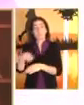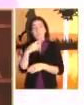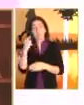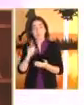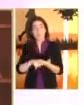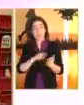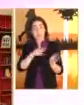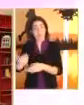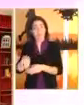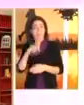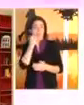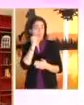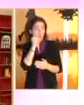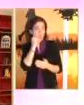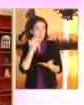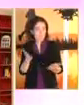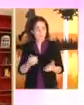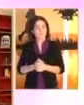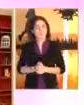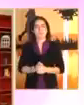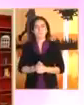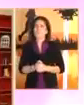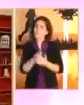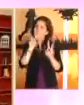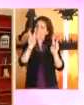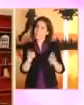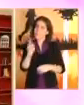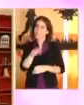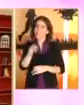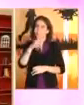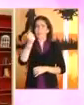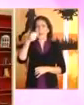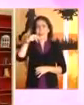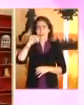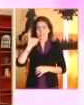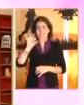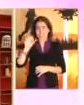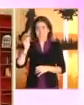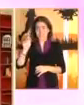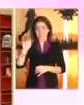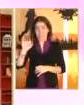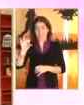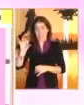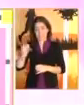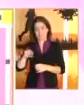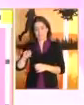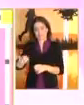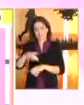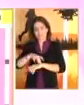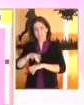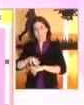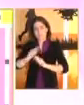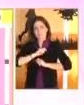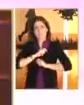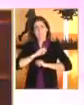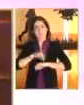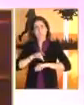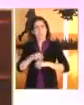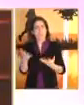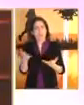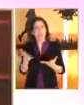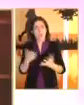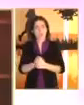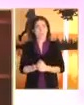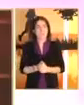Completito. Volviendo al anisakis, a mí me gustaría también saber qué tipo de enfermedades transmite el anisakis. Lo que ocurre es que puede producir